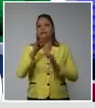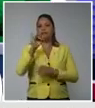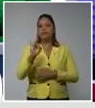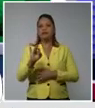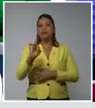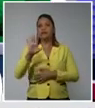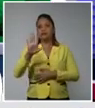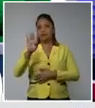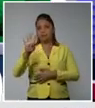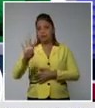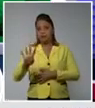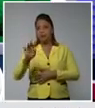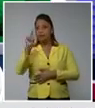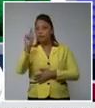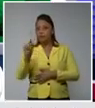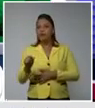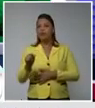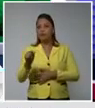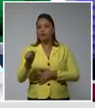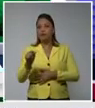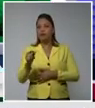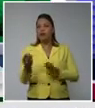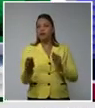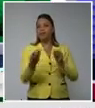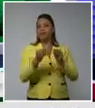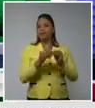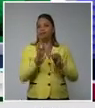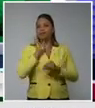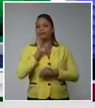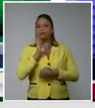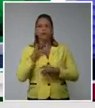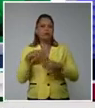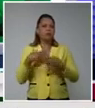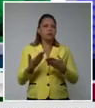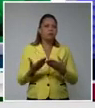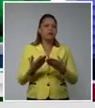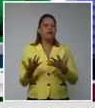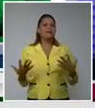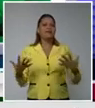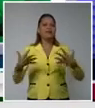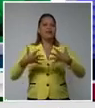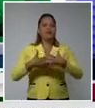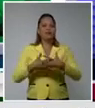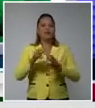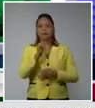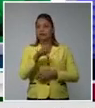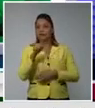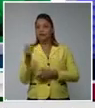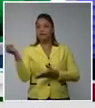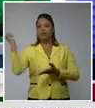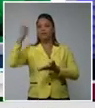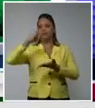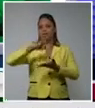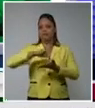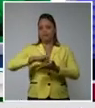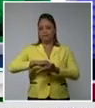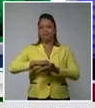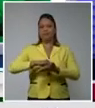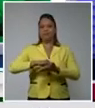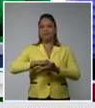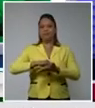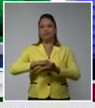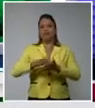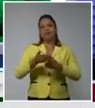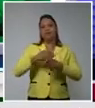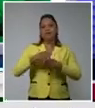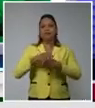10.754 personas cuya fuente de contagio ha sido relación con viajeros internacionales. Eso representa